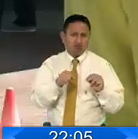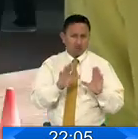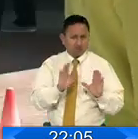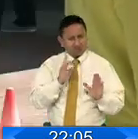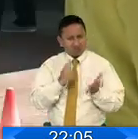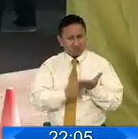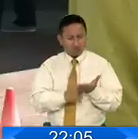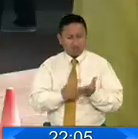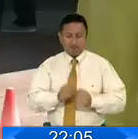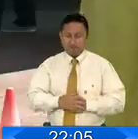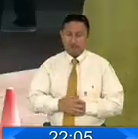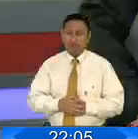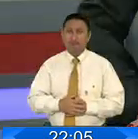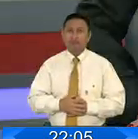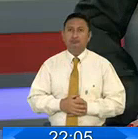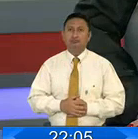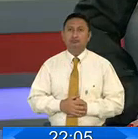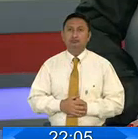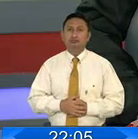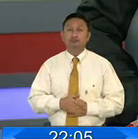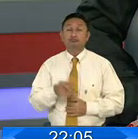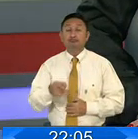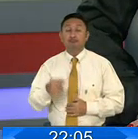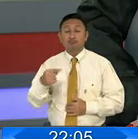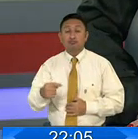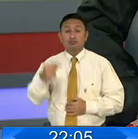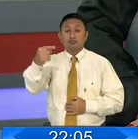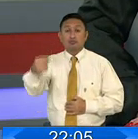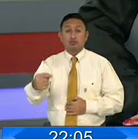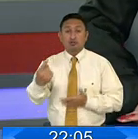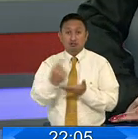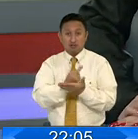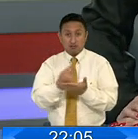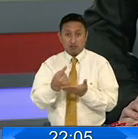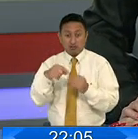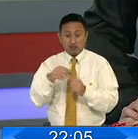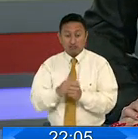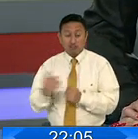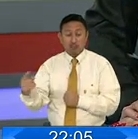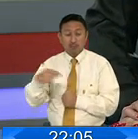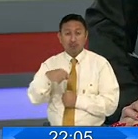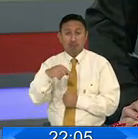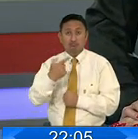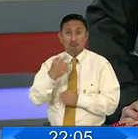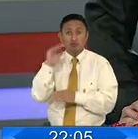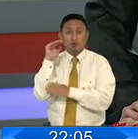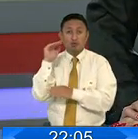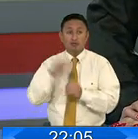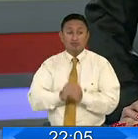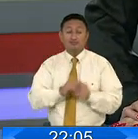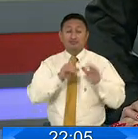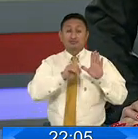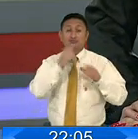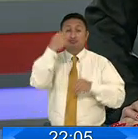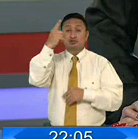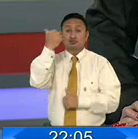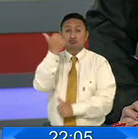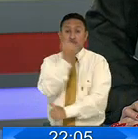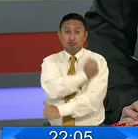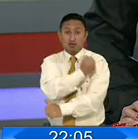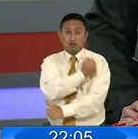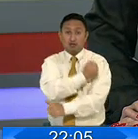informó Priscila Cadena. En las próximas semanas llegarían al país cerca de 6 millones de